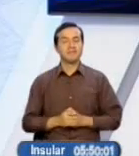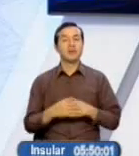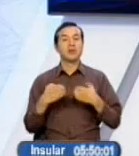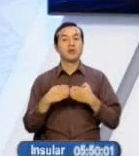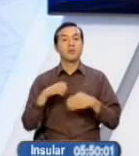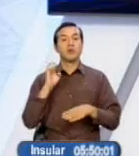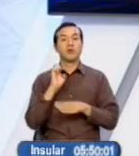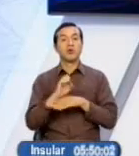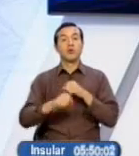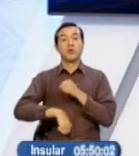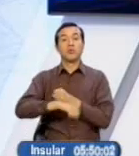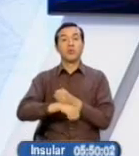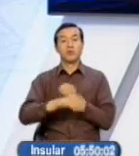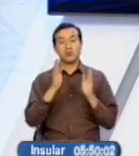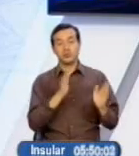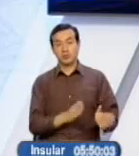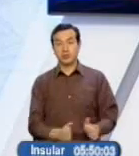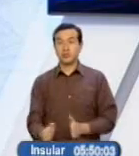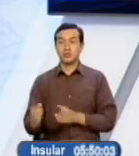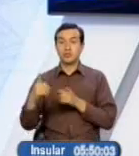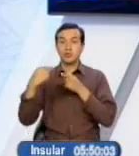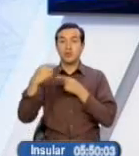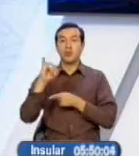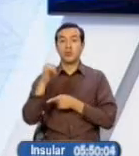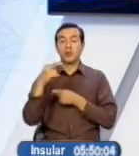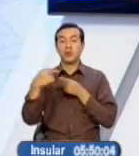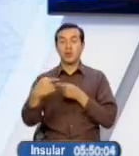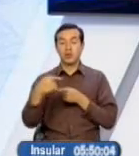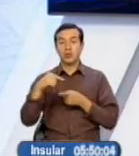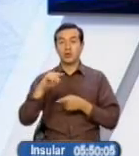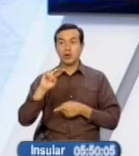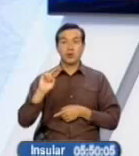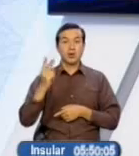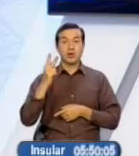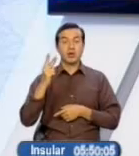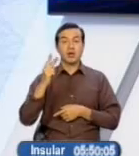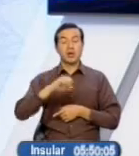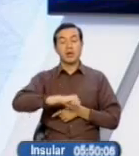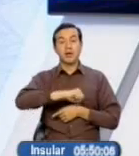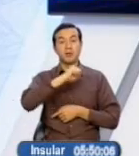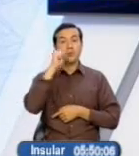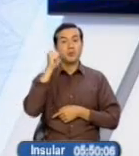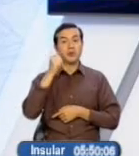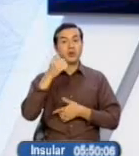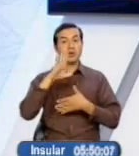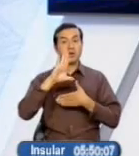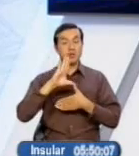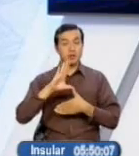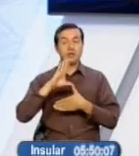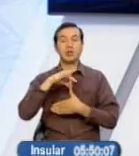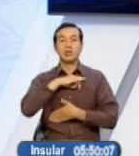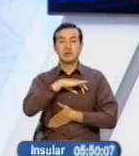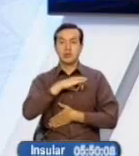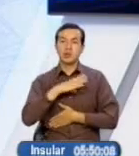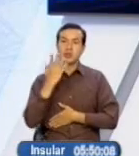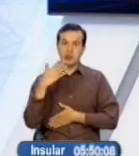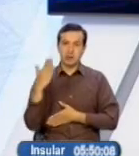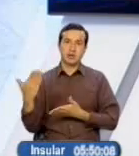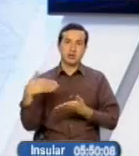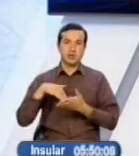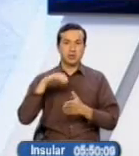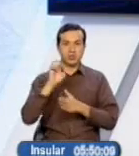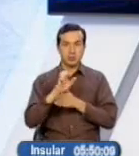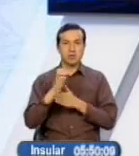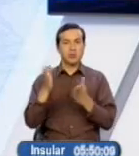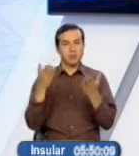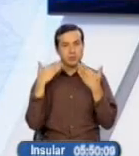selección ecuatoriana de fútbol se prepara para enfrentar este día jueves a la bicampeona de América. Sí, la selección chilena visita nuestro país, ya está en el Ecuador, está en